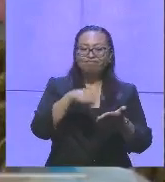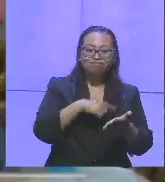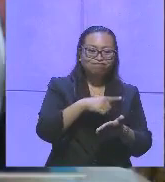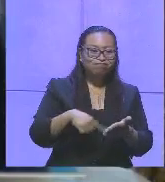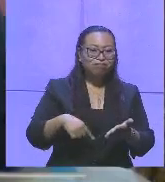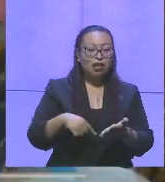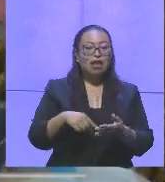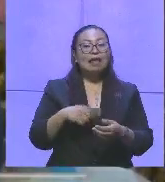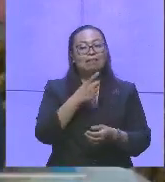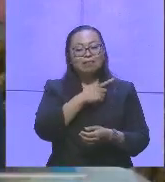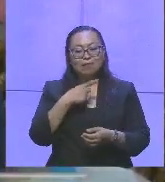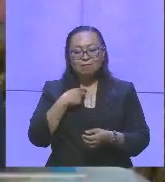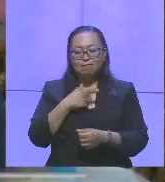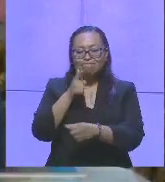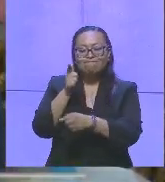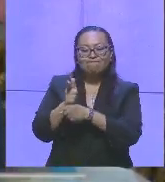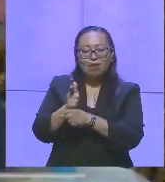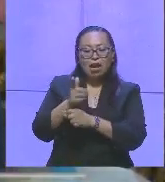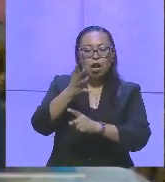en el contexto